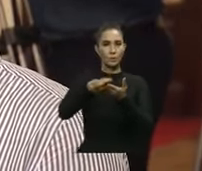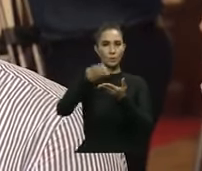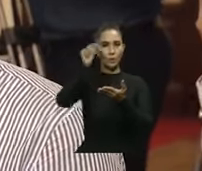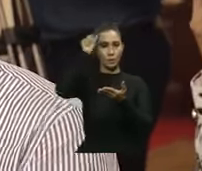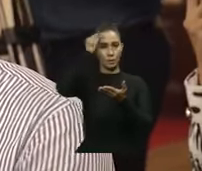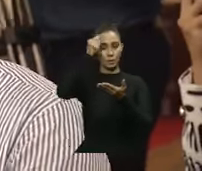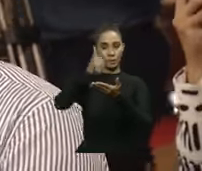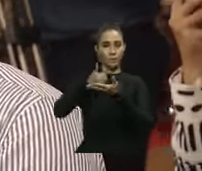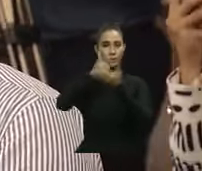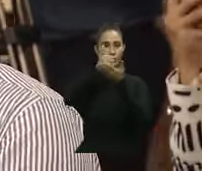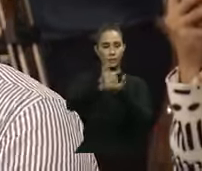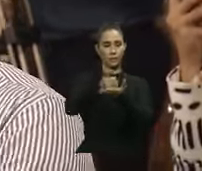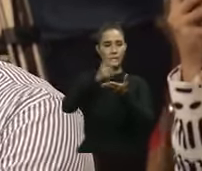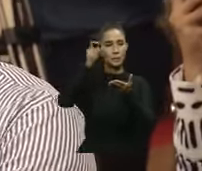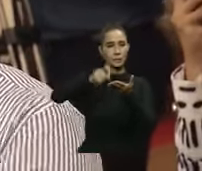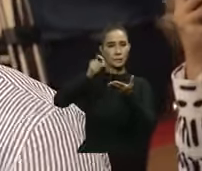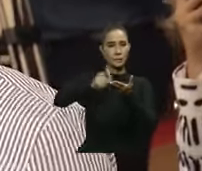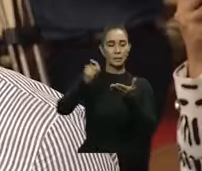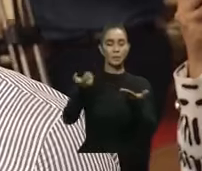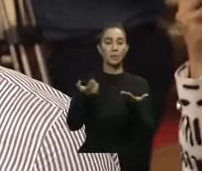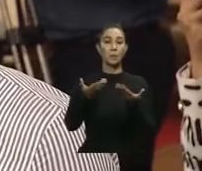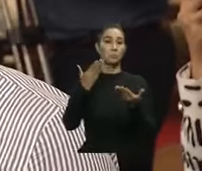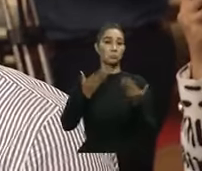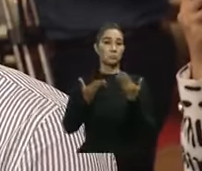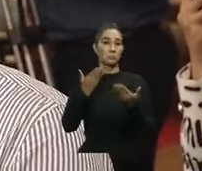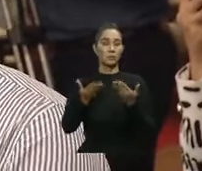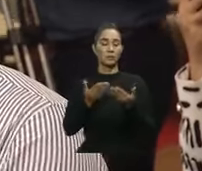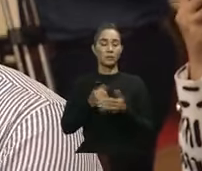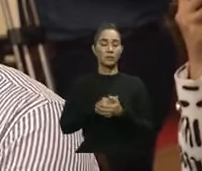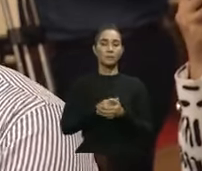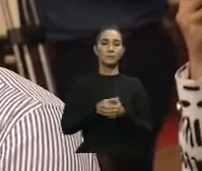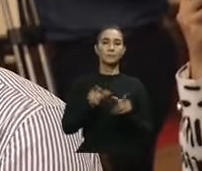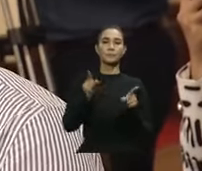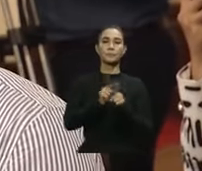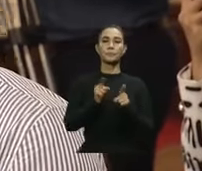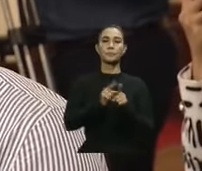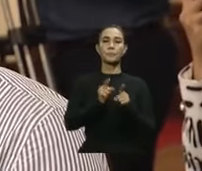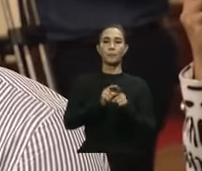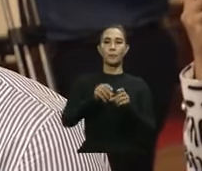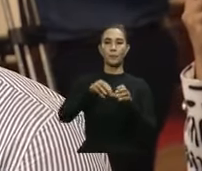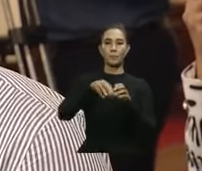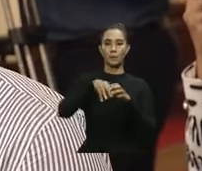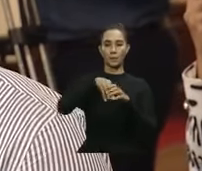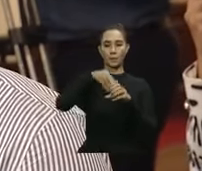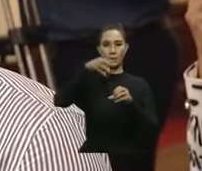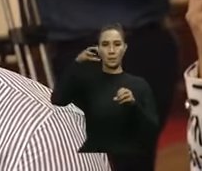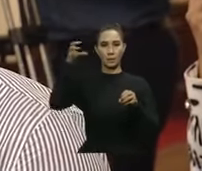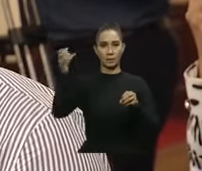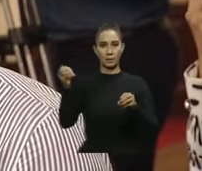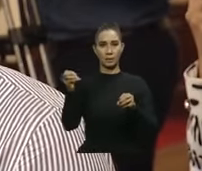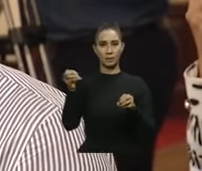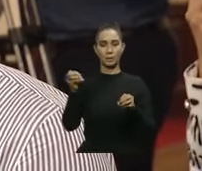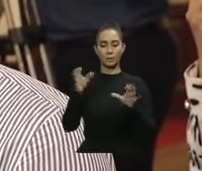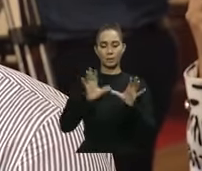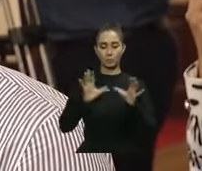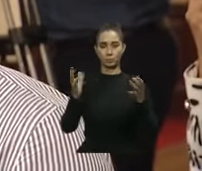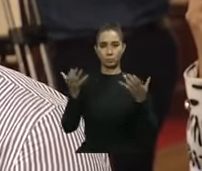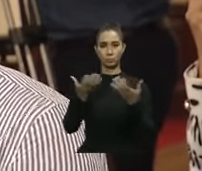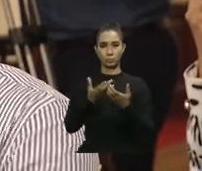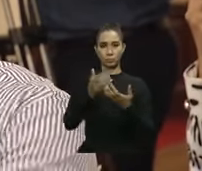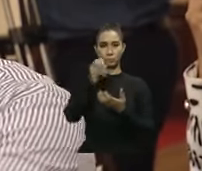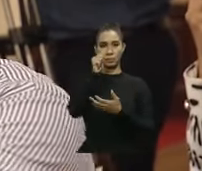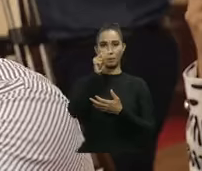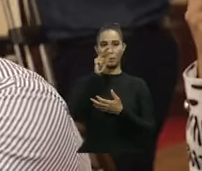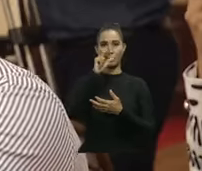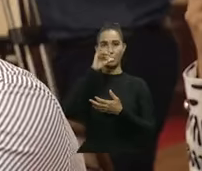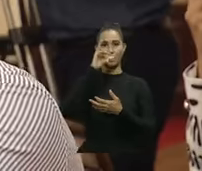con este proyecto o si va a continuar, tomando en cuenta que también implica el retiro de aranceles para la harina. Otra cosa es si